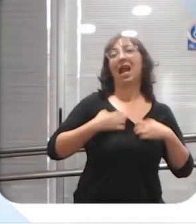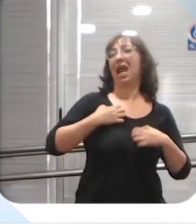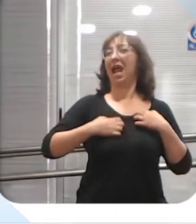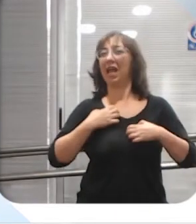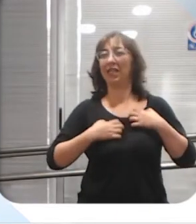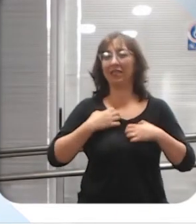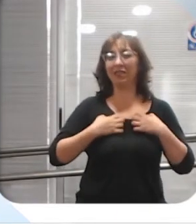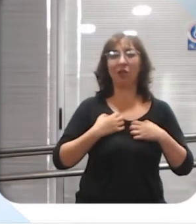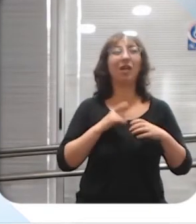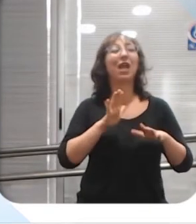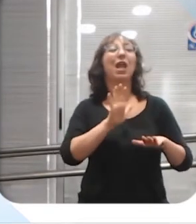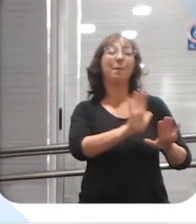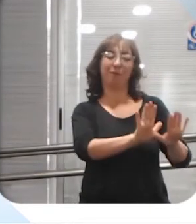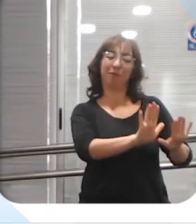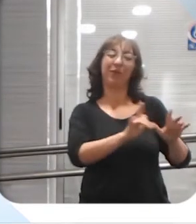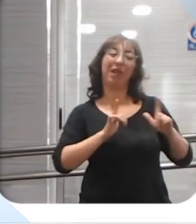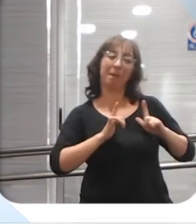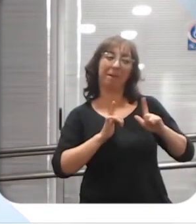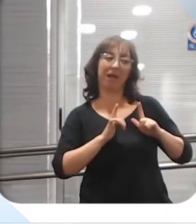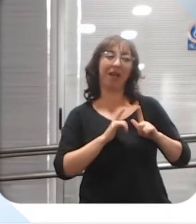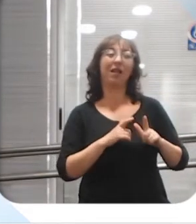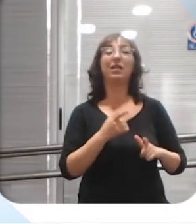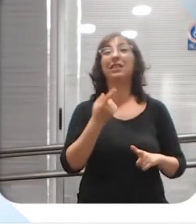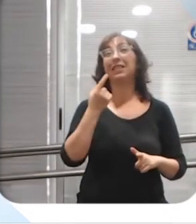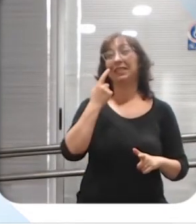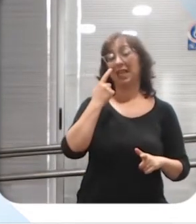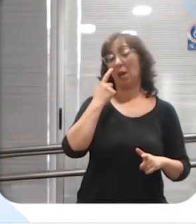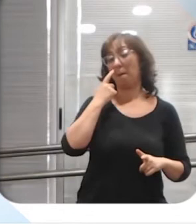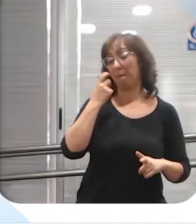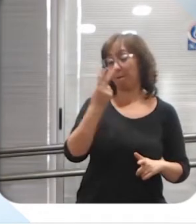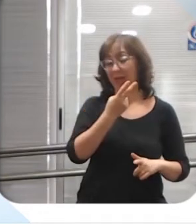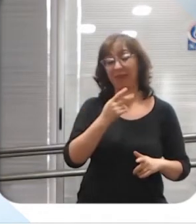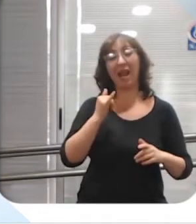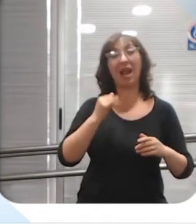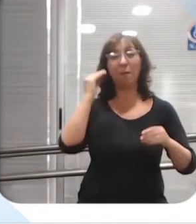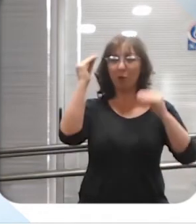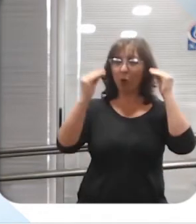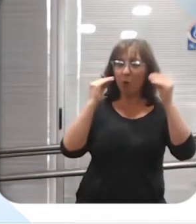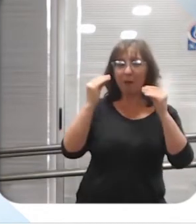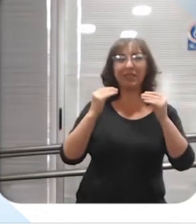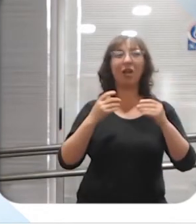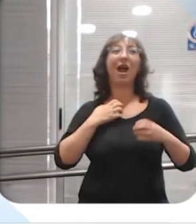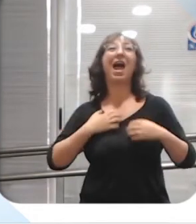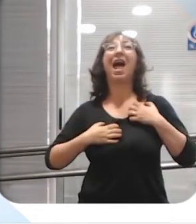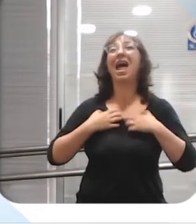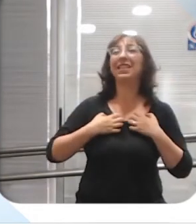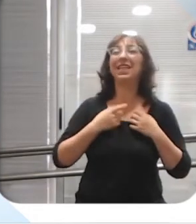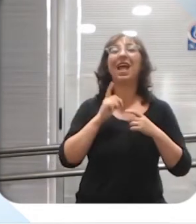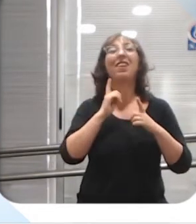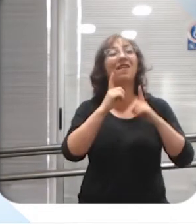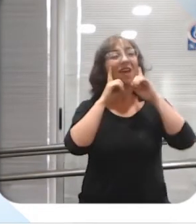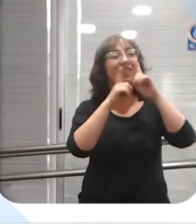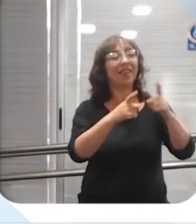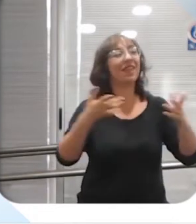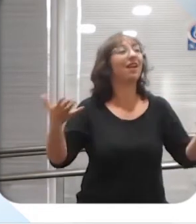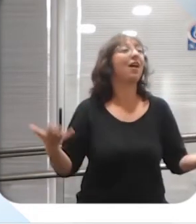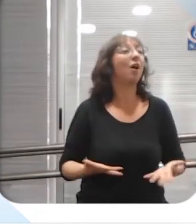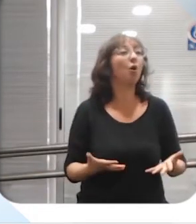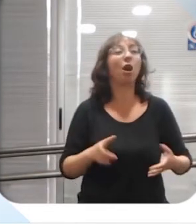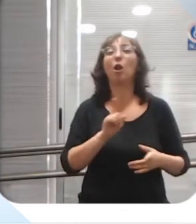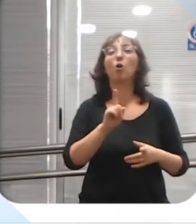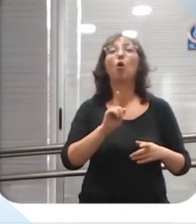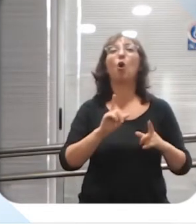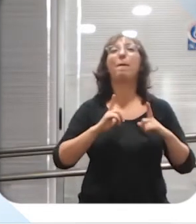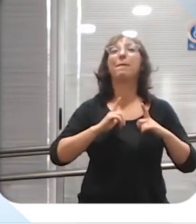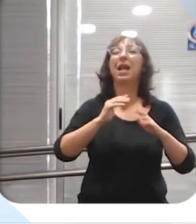los que les pidamos que esperen. Si el padre tiene una ansiedad o una preocupación, hay que atenderlo cuando la tiene, no pedirle que tenga esa